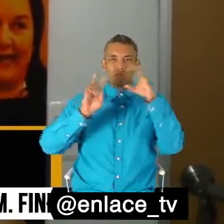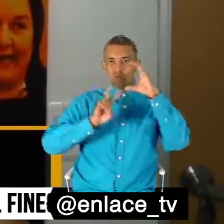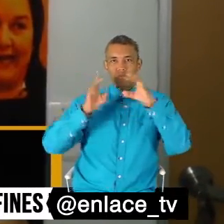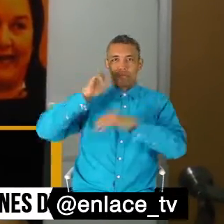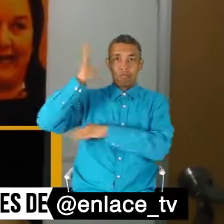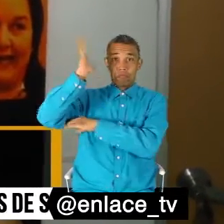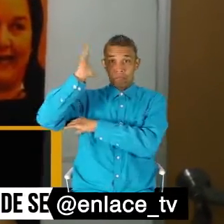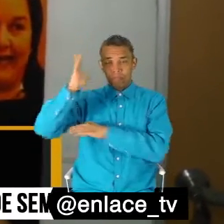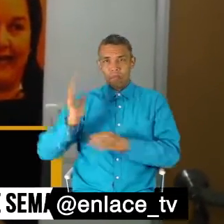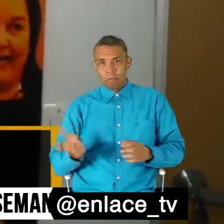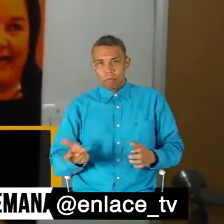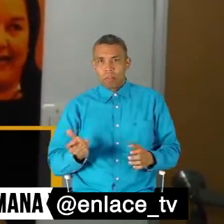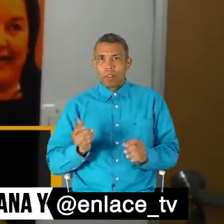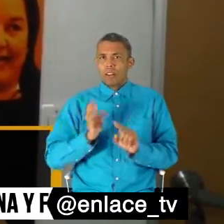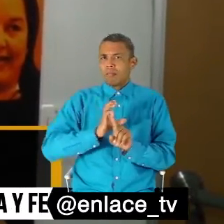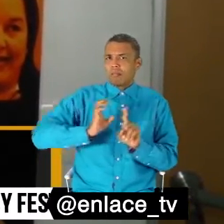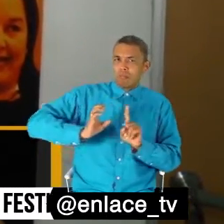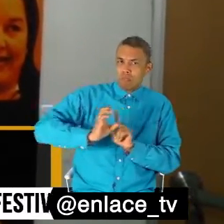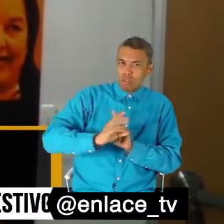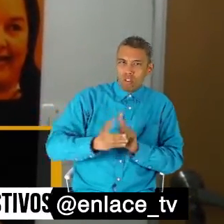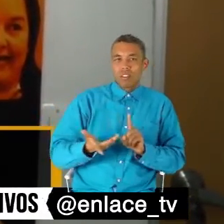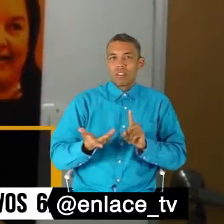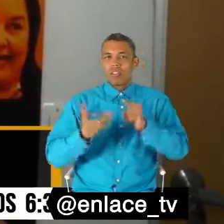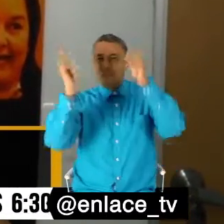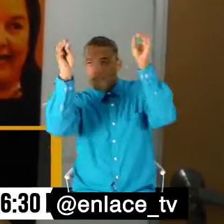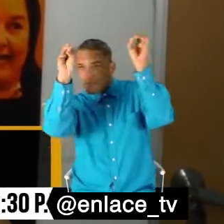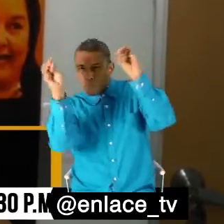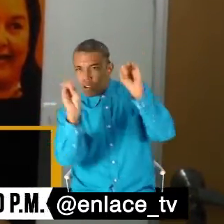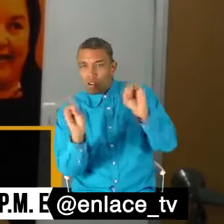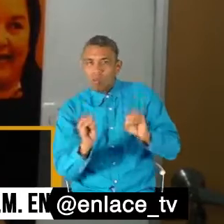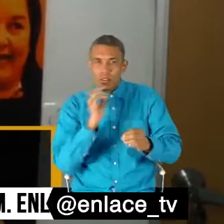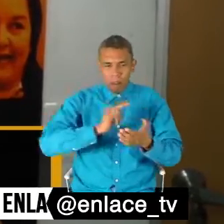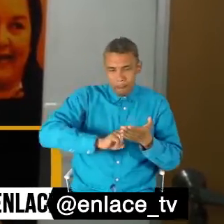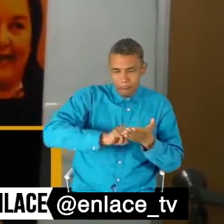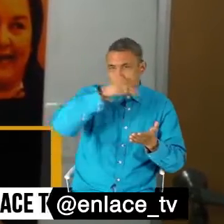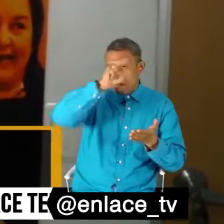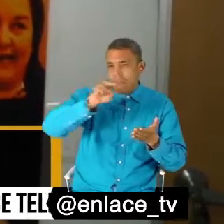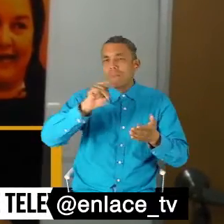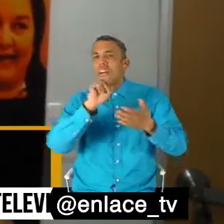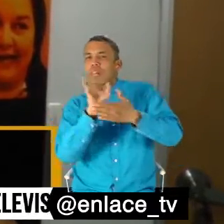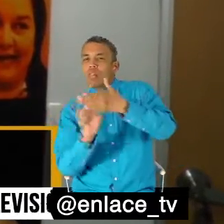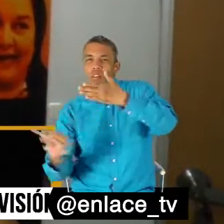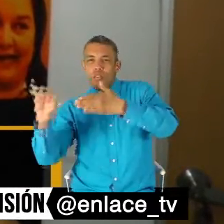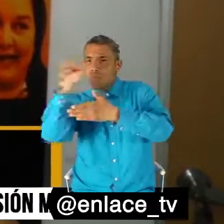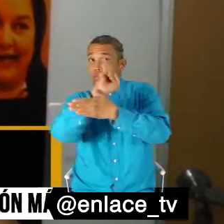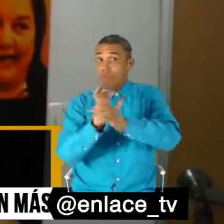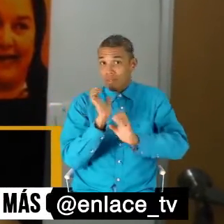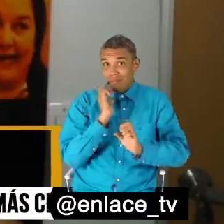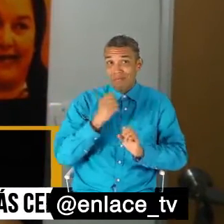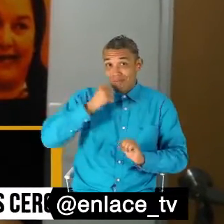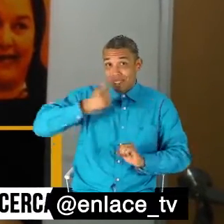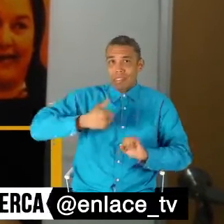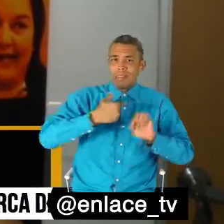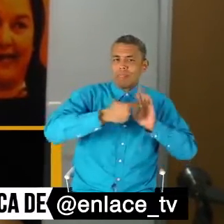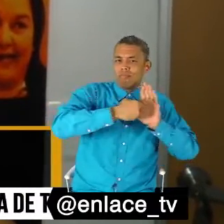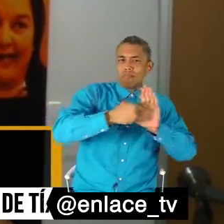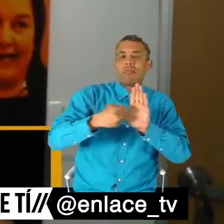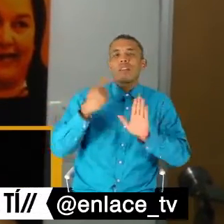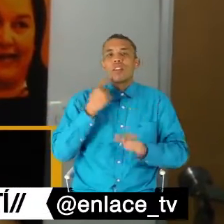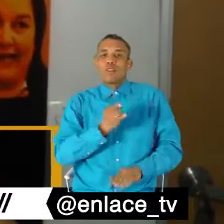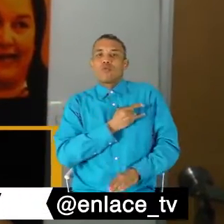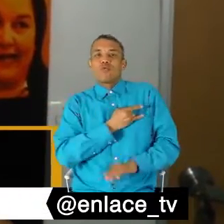cultural de obras plásticas en el Centro de Convivencia Ciudadana. Todo parte de una iniciativa de unos estudiantes de la Universidad de La